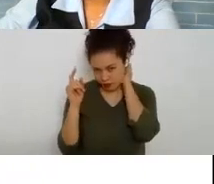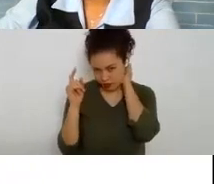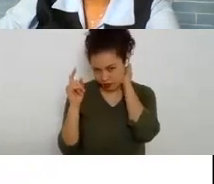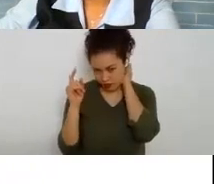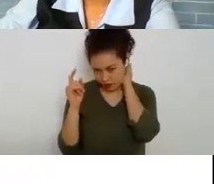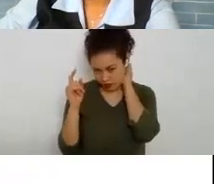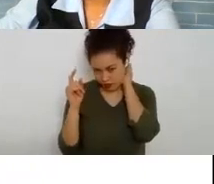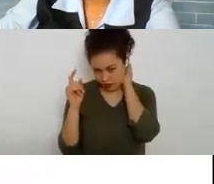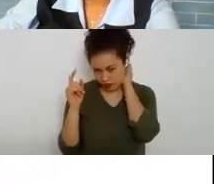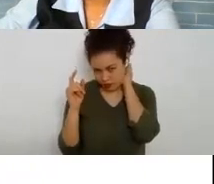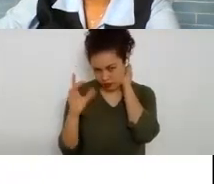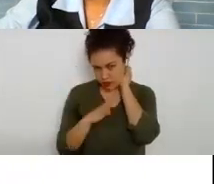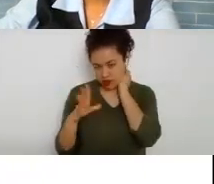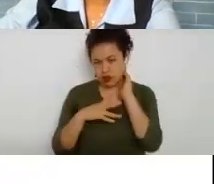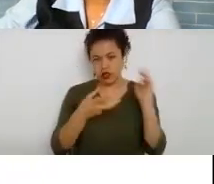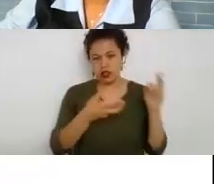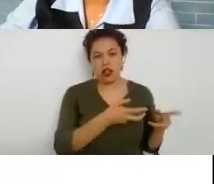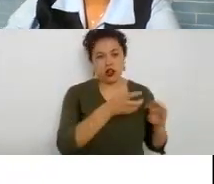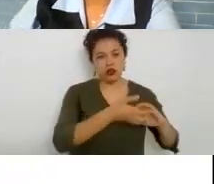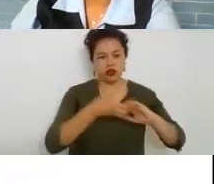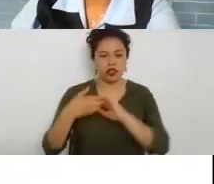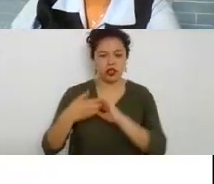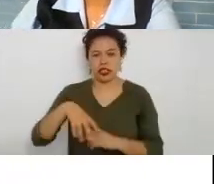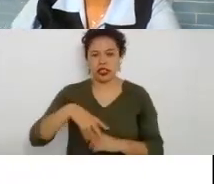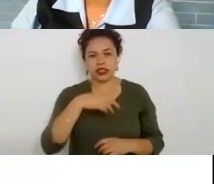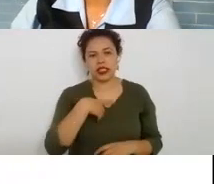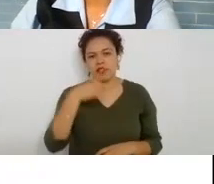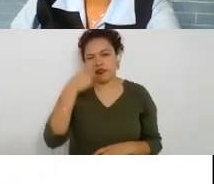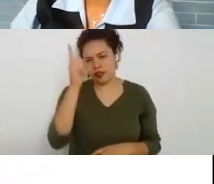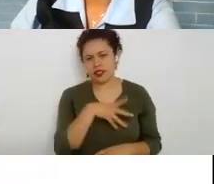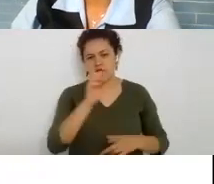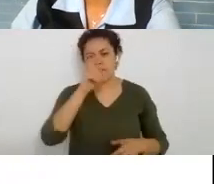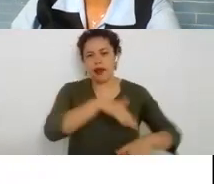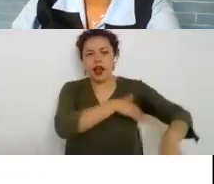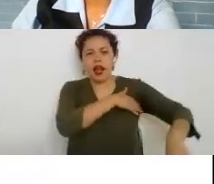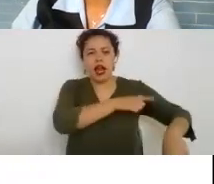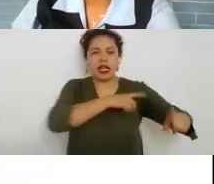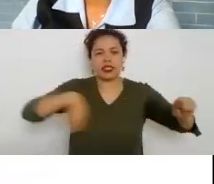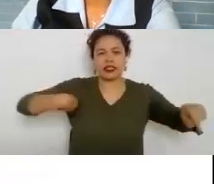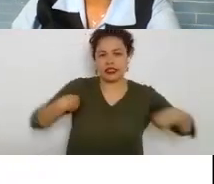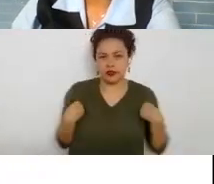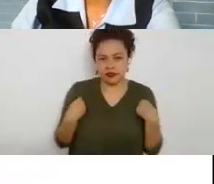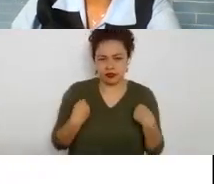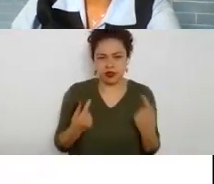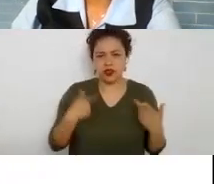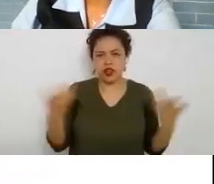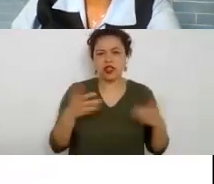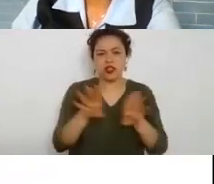Hay un tipo de arrastre simple que es el arrastre simple axilar. ¿De acuerdo? ¿Cómo lo voy a